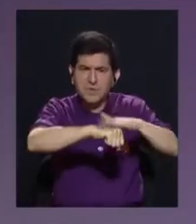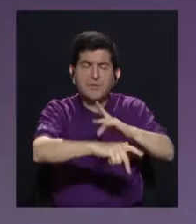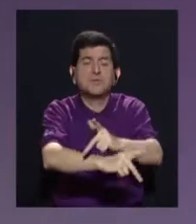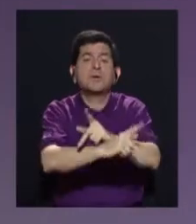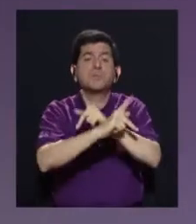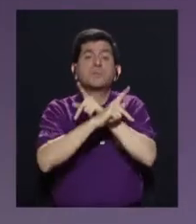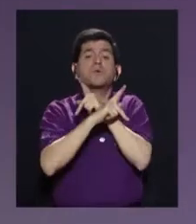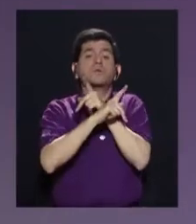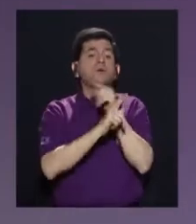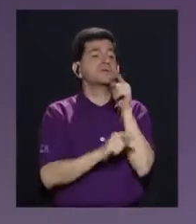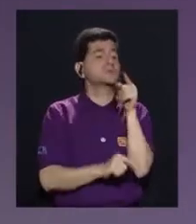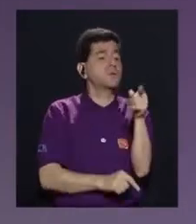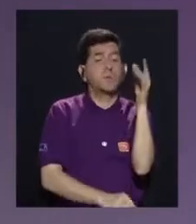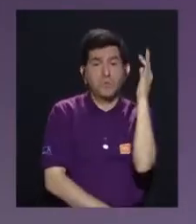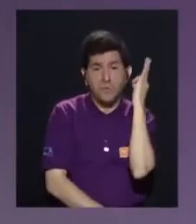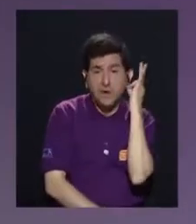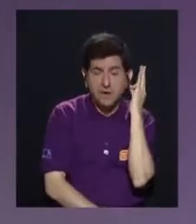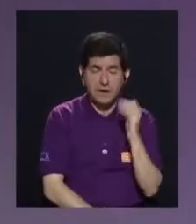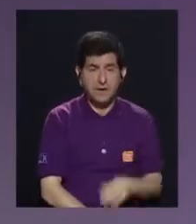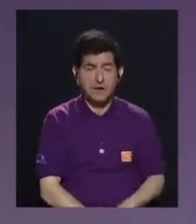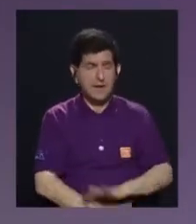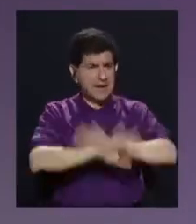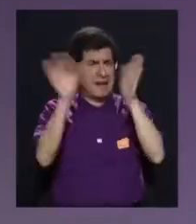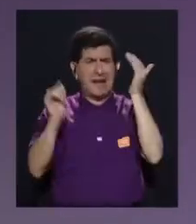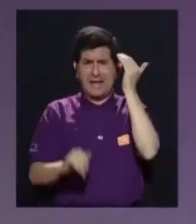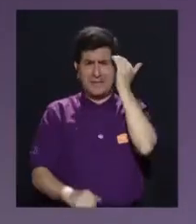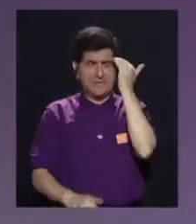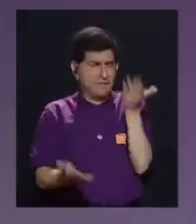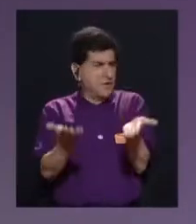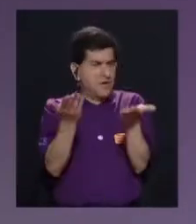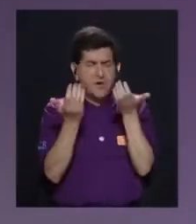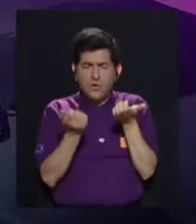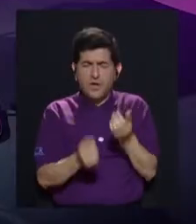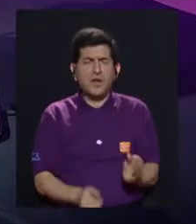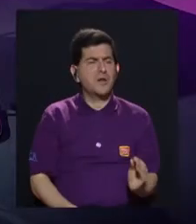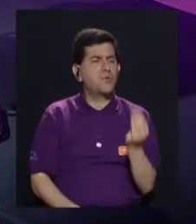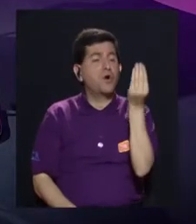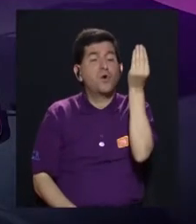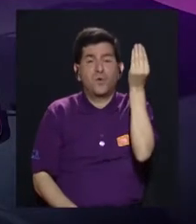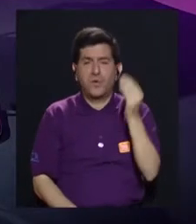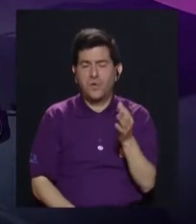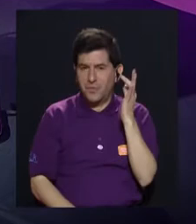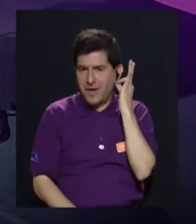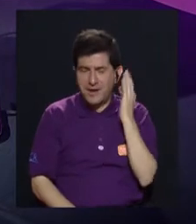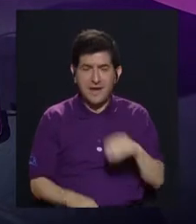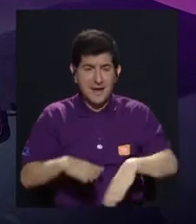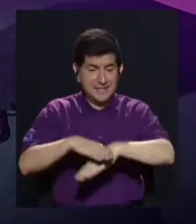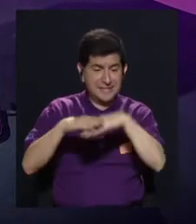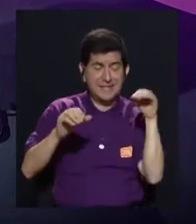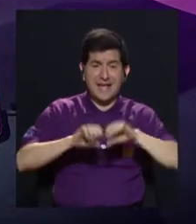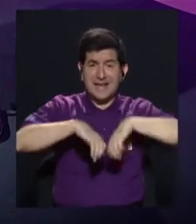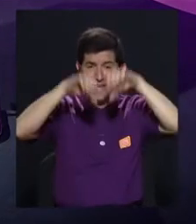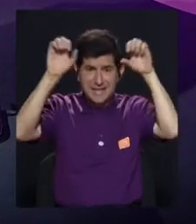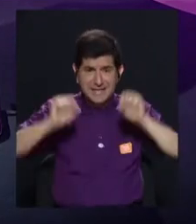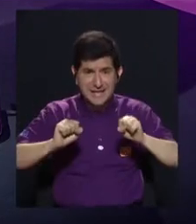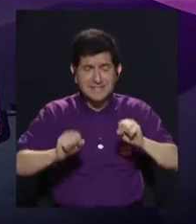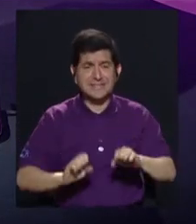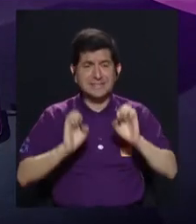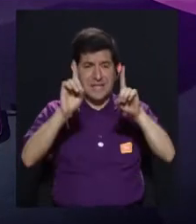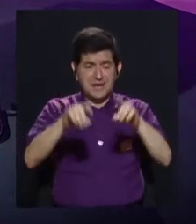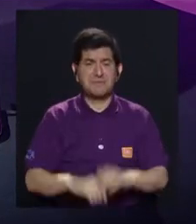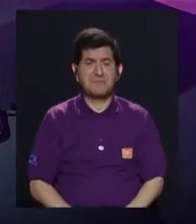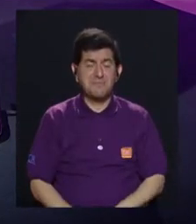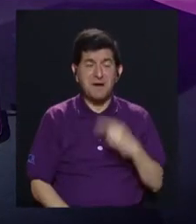protegerse a ellas que estamos clarísimos que no queremos muchachas que estén saliendo del sistema educativo expulsadas